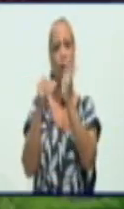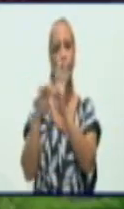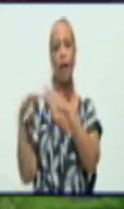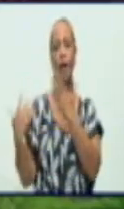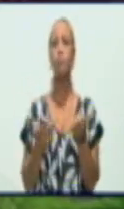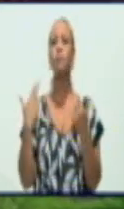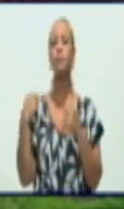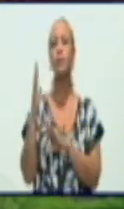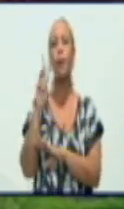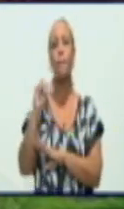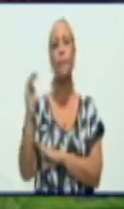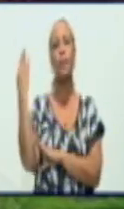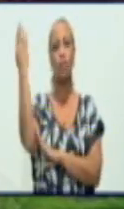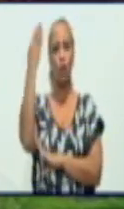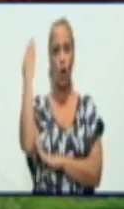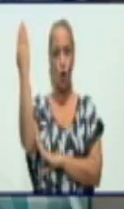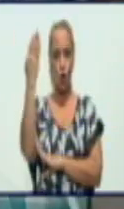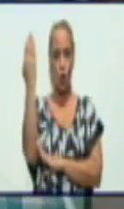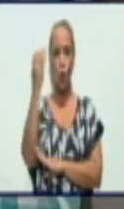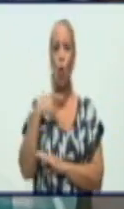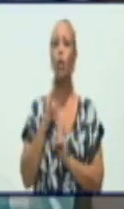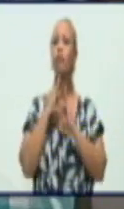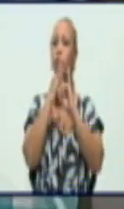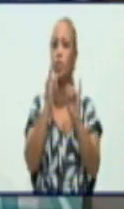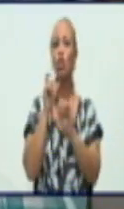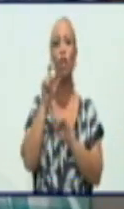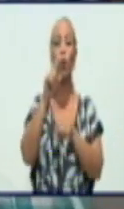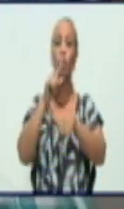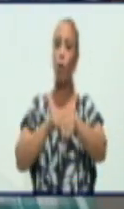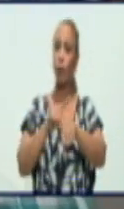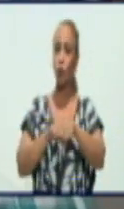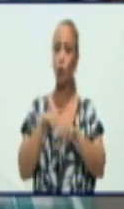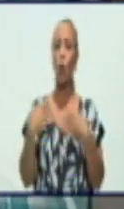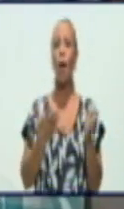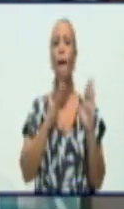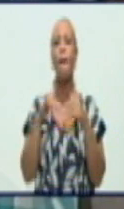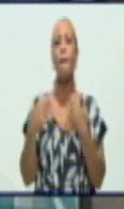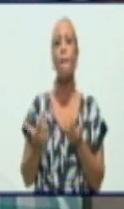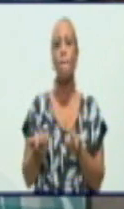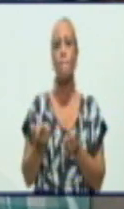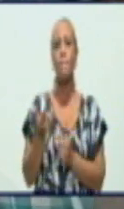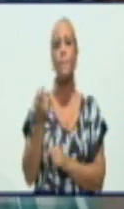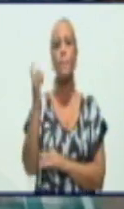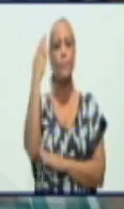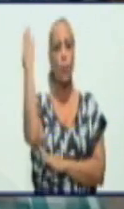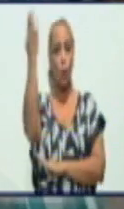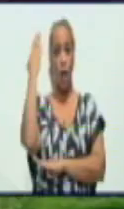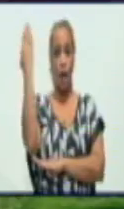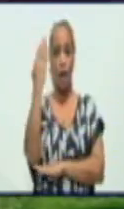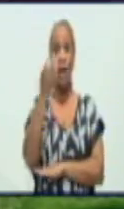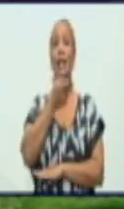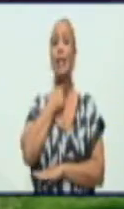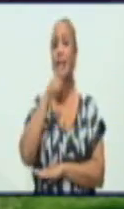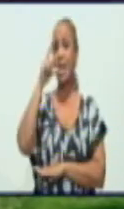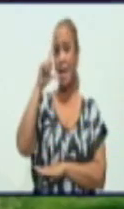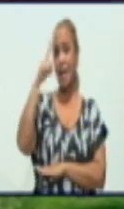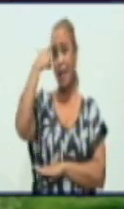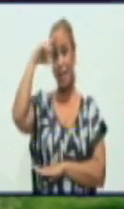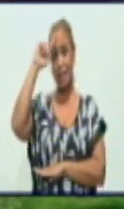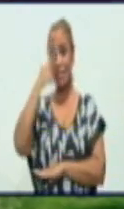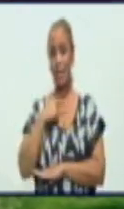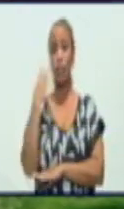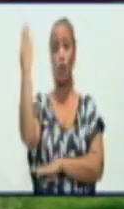y el cabrero está en nuestro estudio con información de último minuto a propósito de el huracán elsa tormenta tropical que alcanzó en